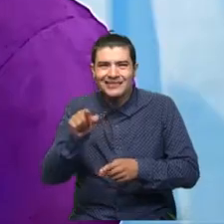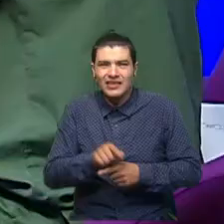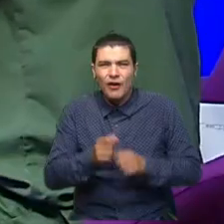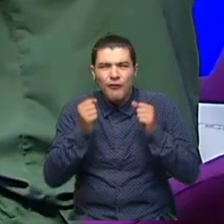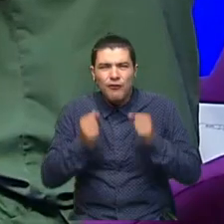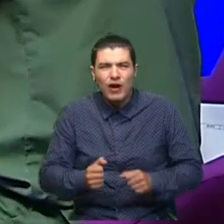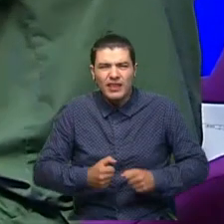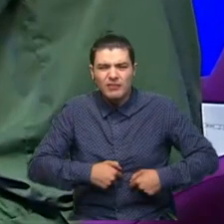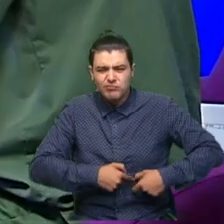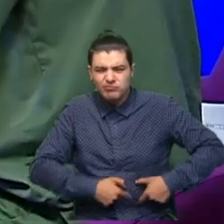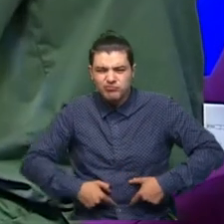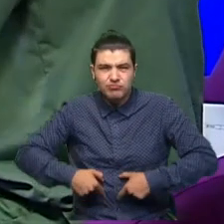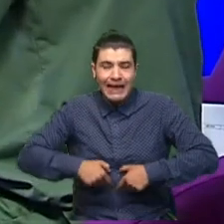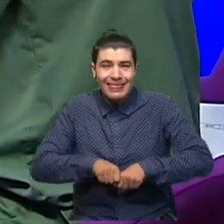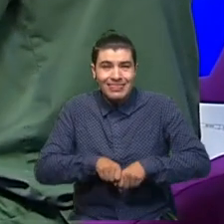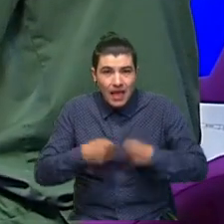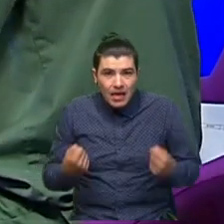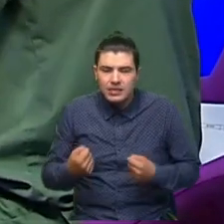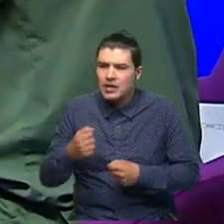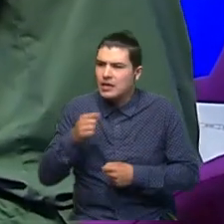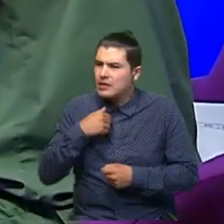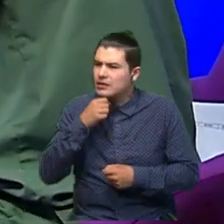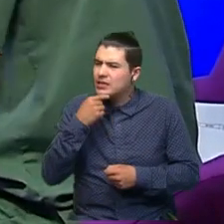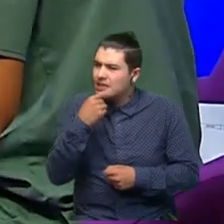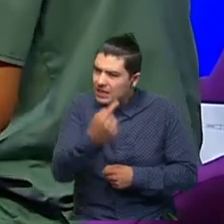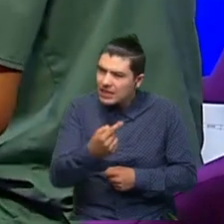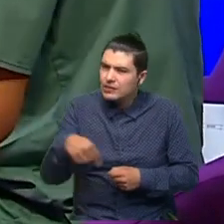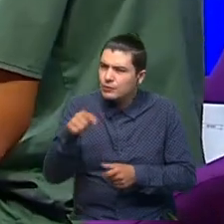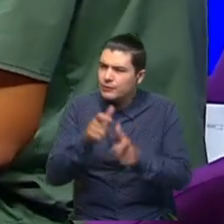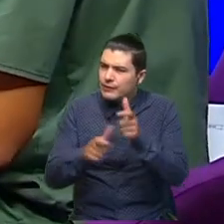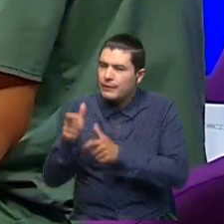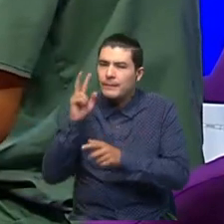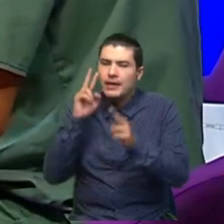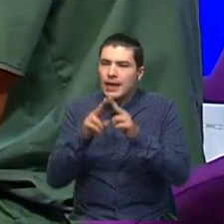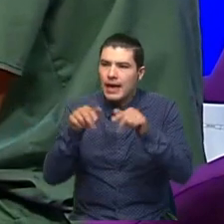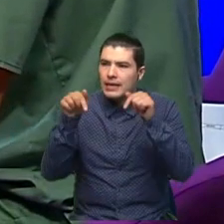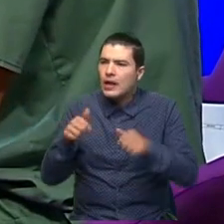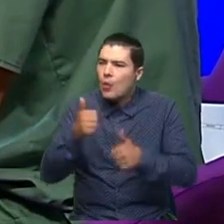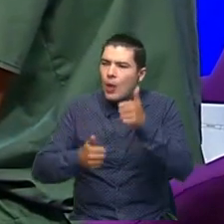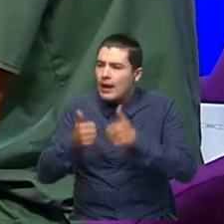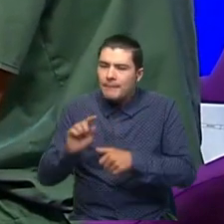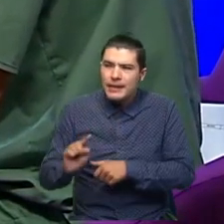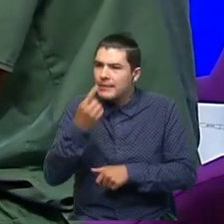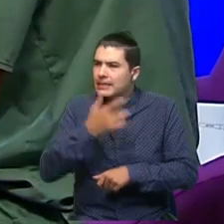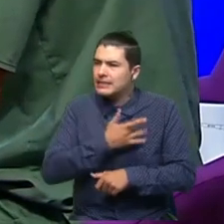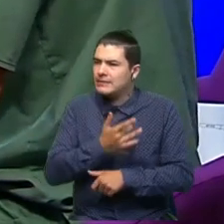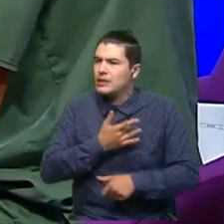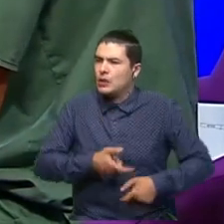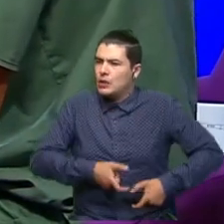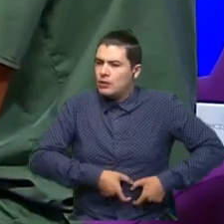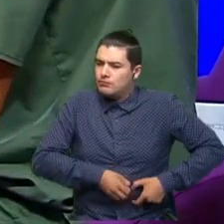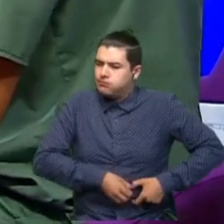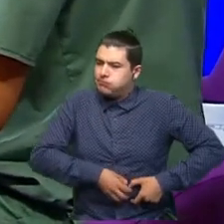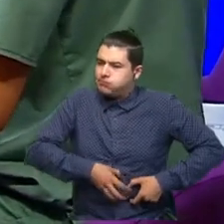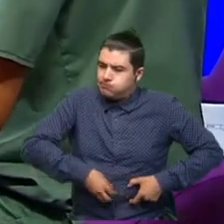los principales síntomas o manifestaciones de una úlcera gástrica? Sí, bueno, las úlceras gástricas tienen unos síntomas